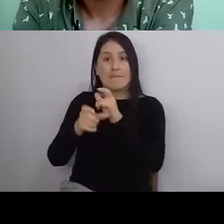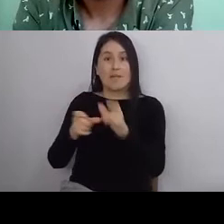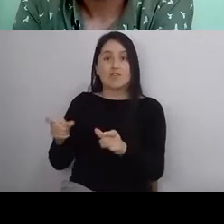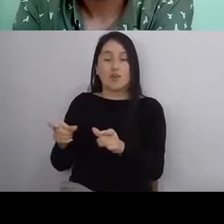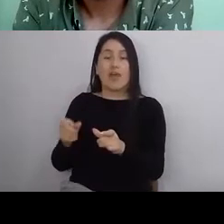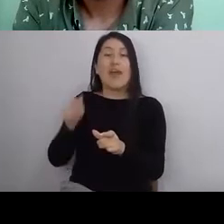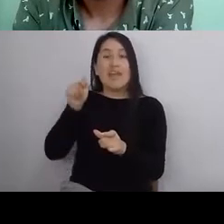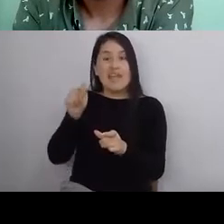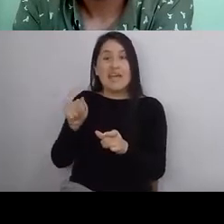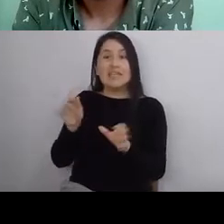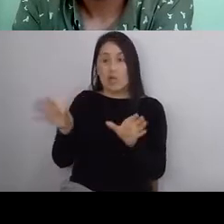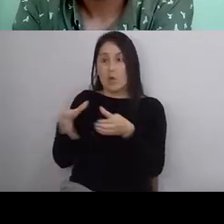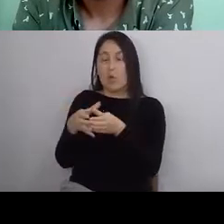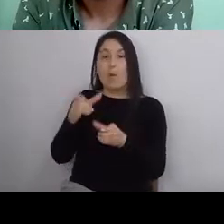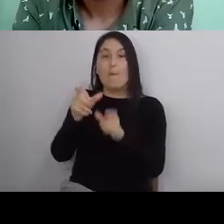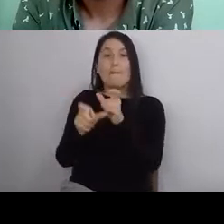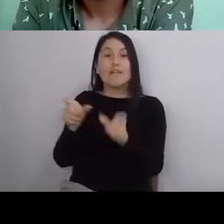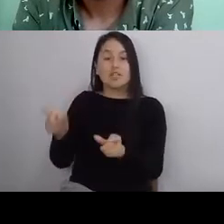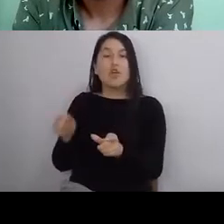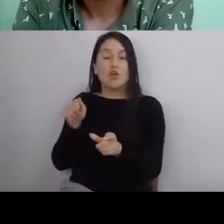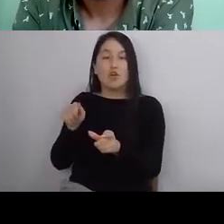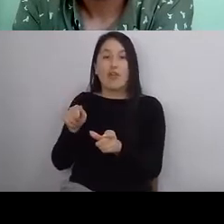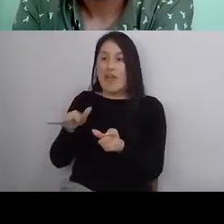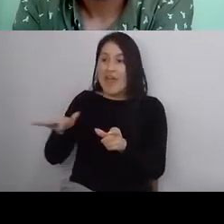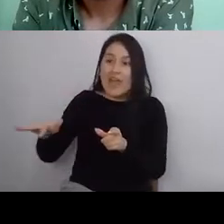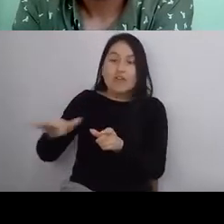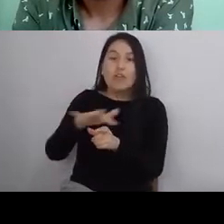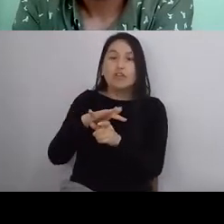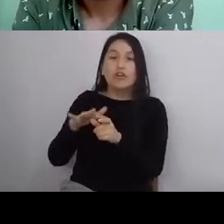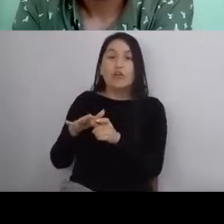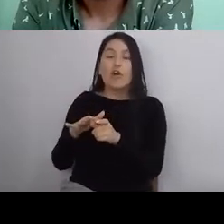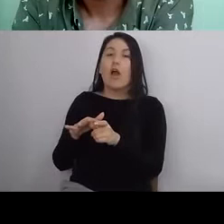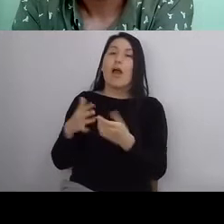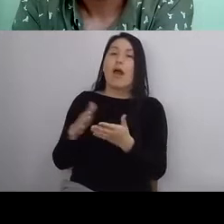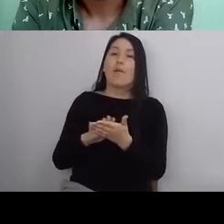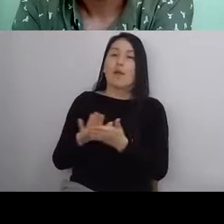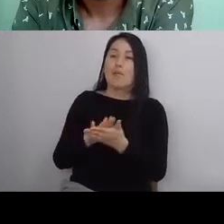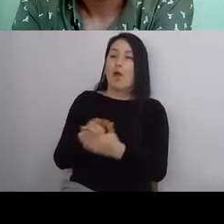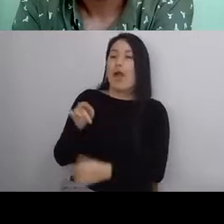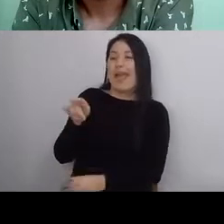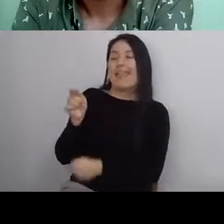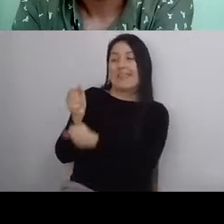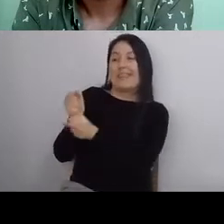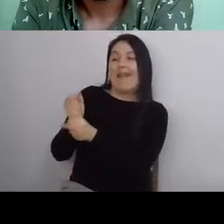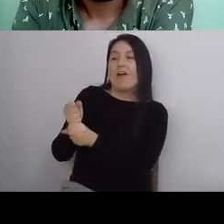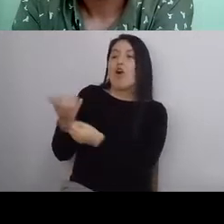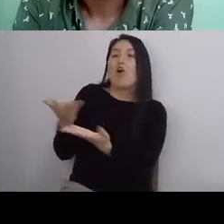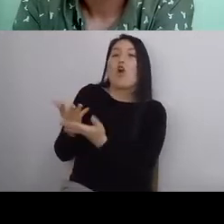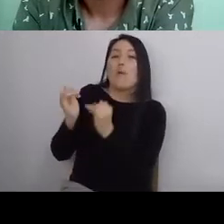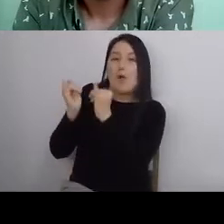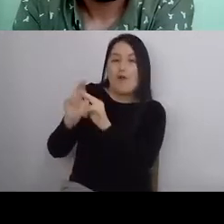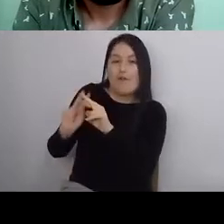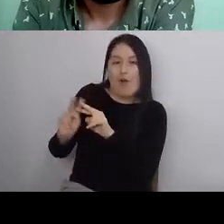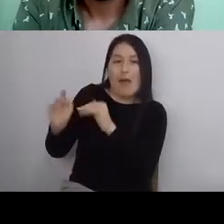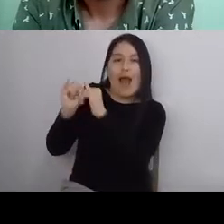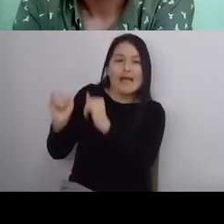grupo de muchas personas, entre todas las personas se definen, oye, ¿sabéis qué? La tarea se va a hacer de determinada forma, ¿ya? Mira, le